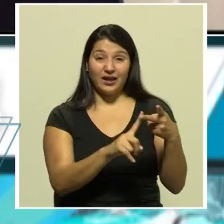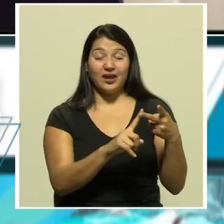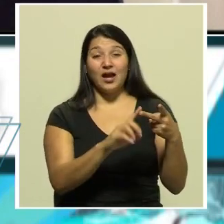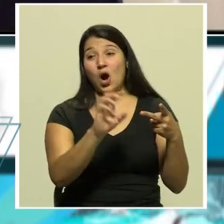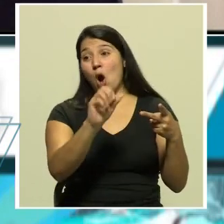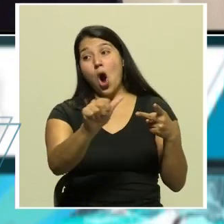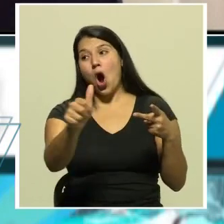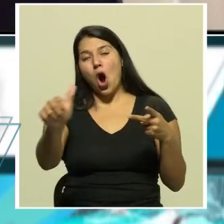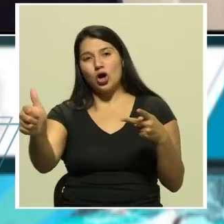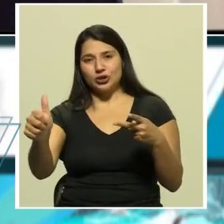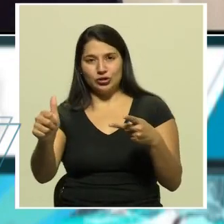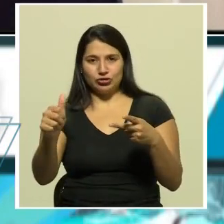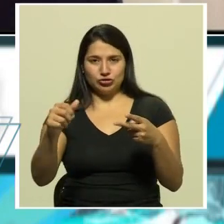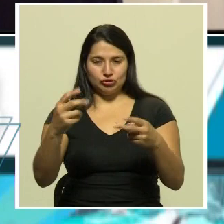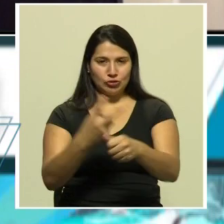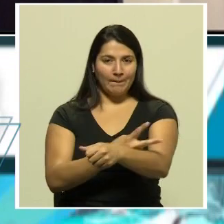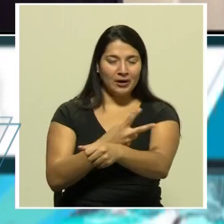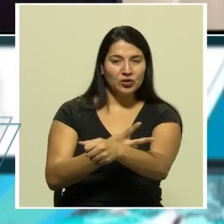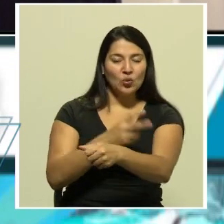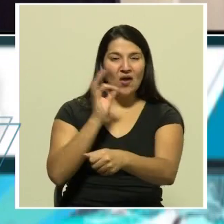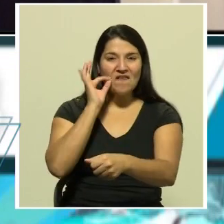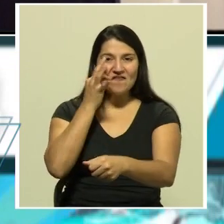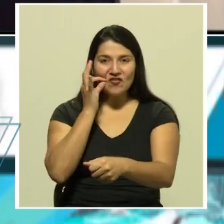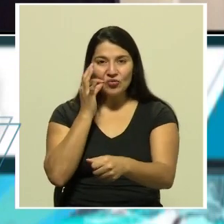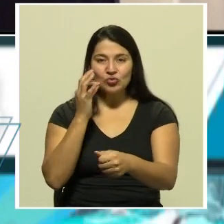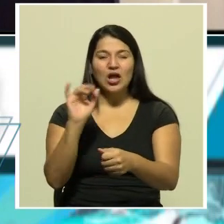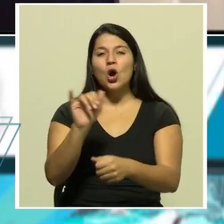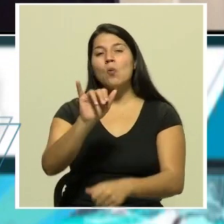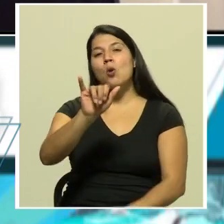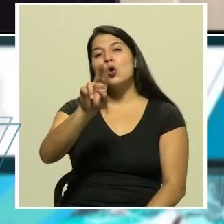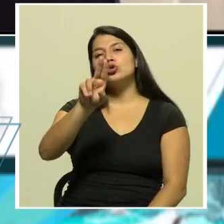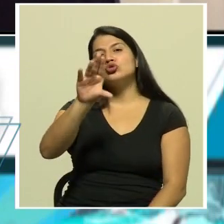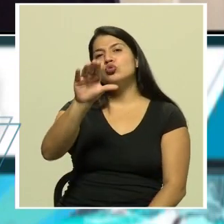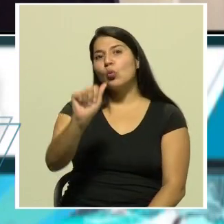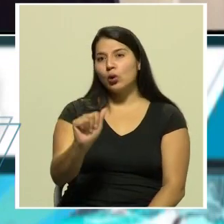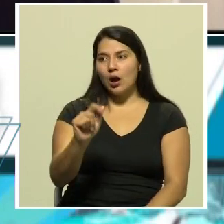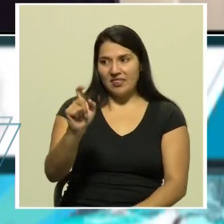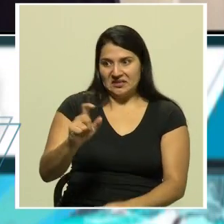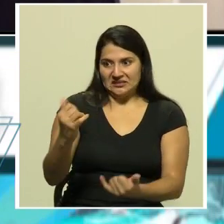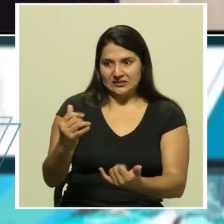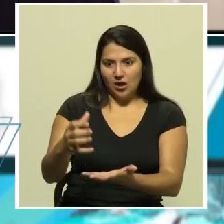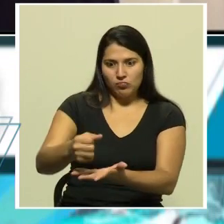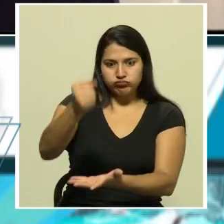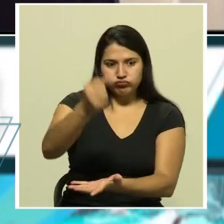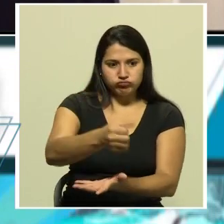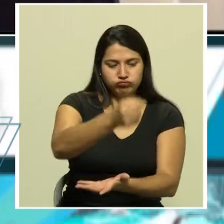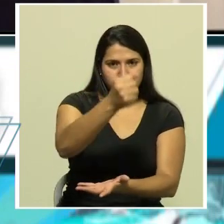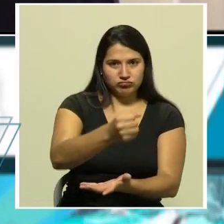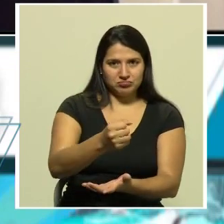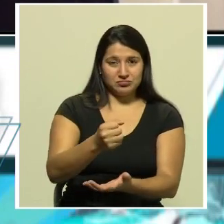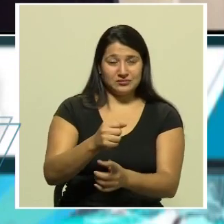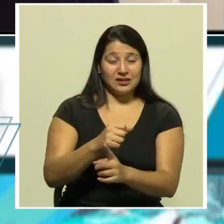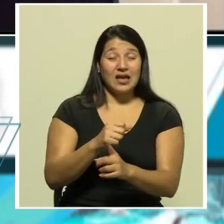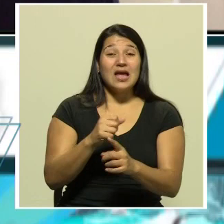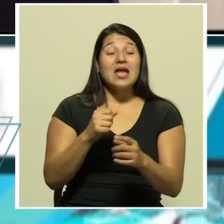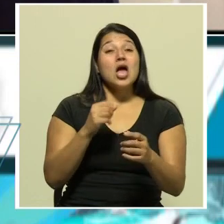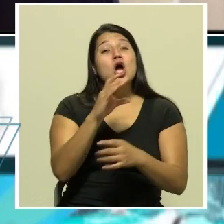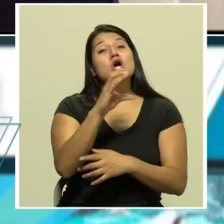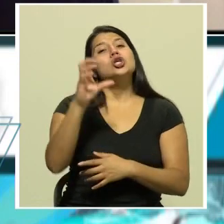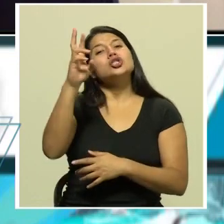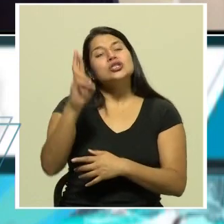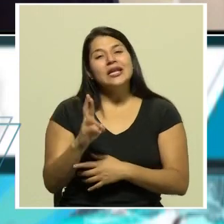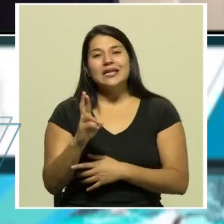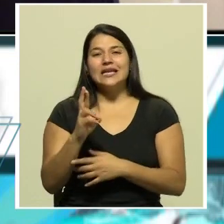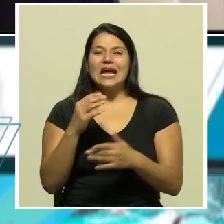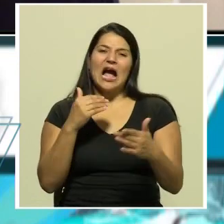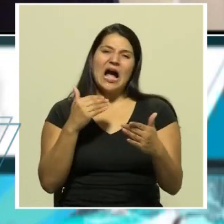las otras cosechas que están dando la yuca, etc. Usualmente el país se nutría de mano